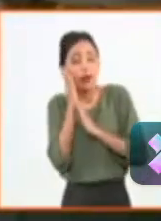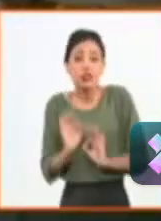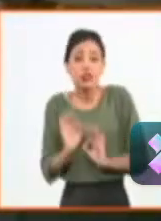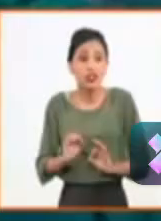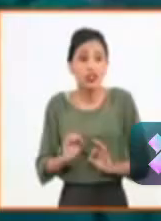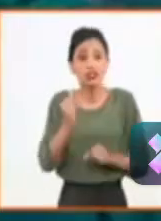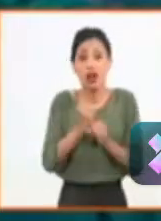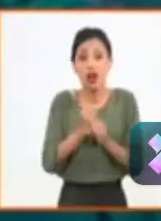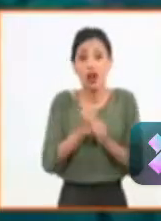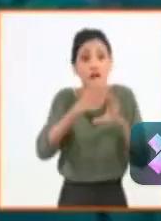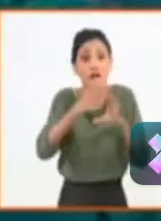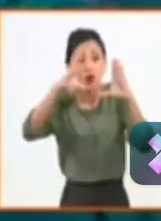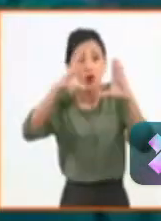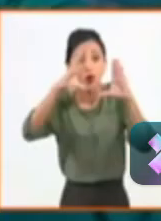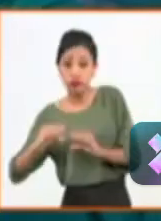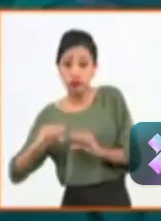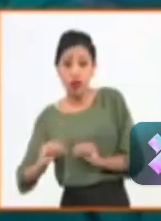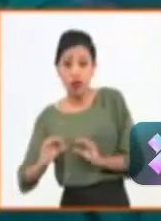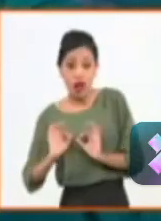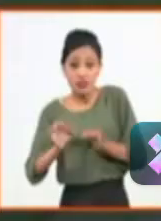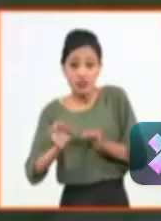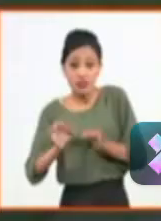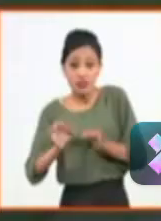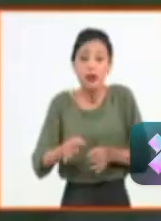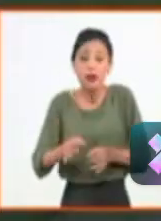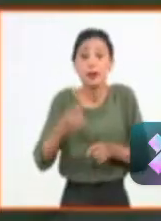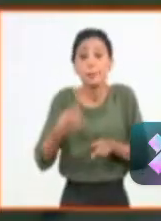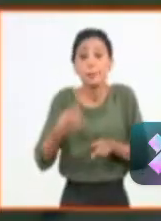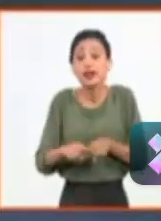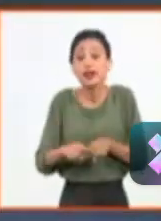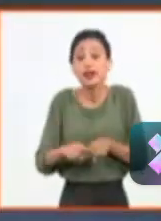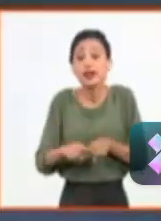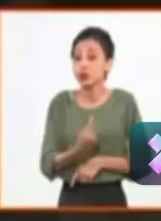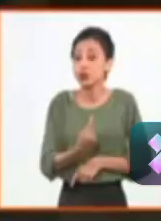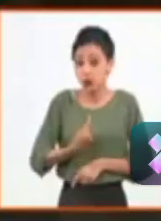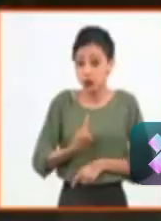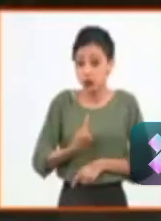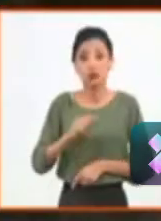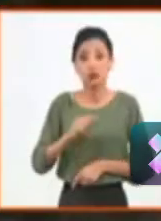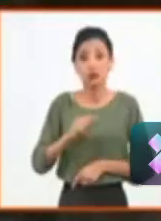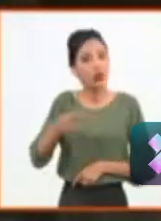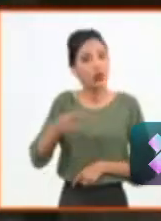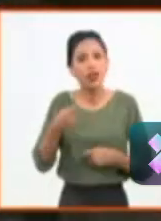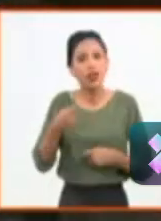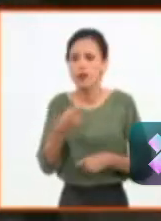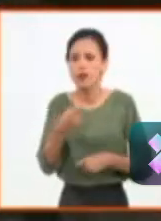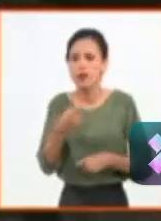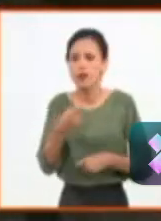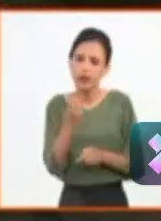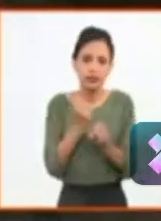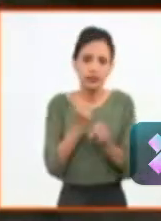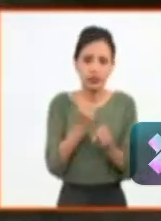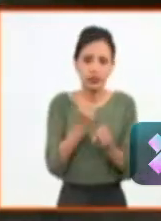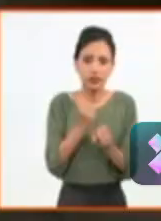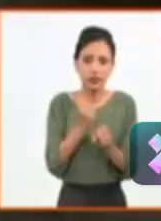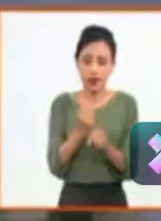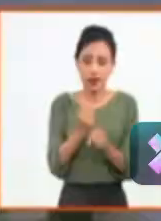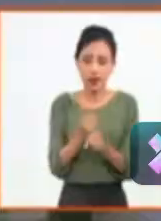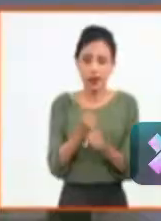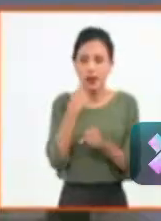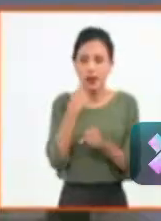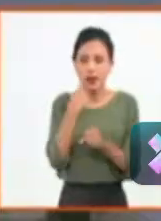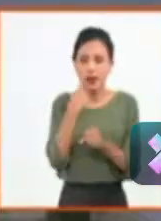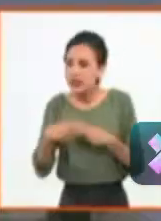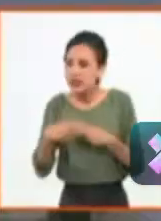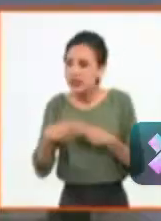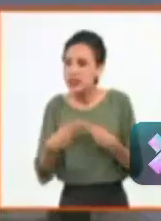continúa. Lo que nos motiva a levantarnos cada día y a venir es precisamente lo que está por hacer, ya ni siquiera lo que está hecho, porque lo que